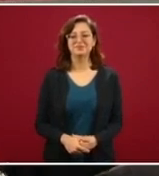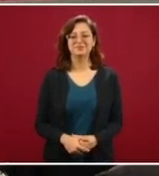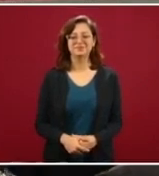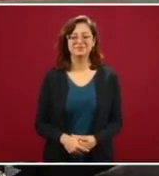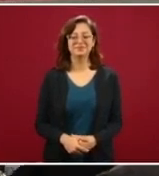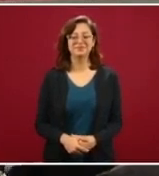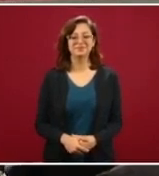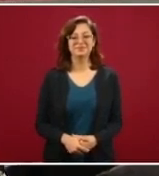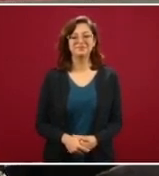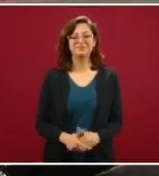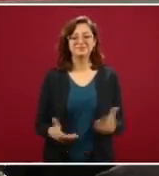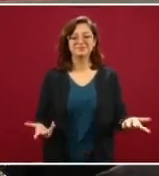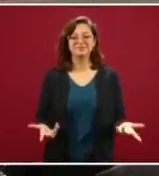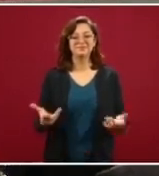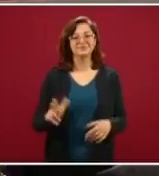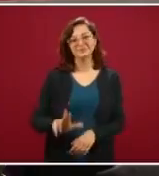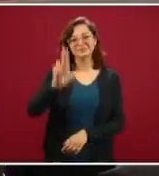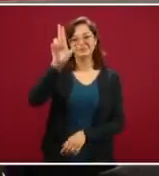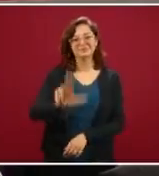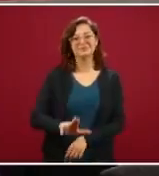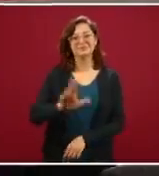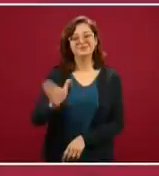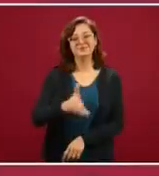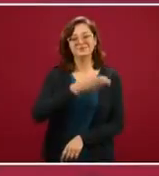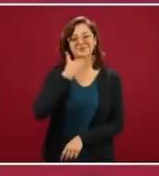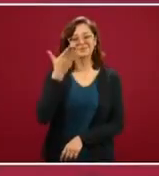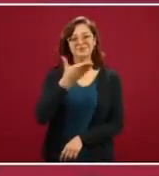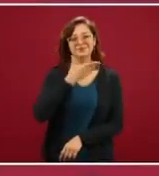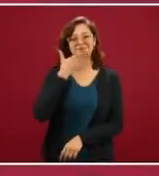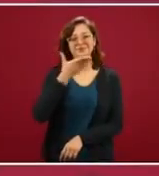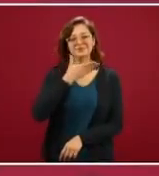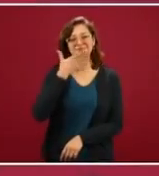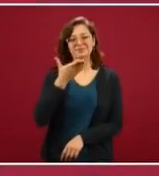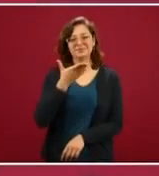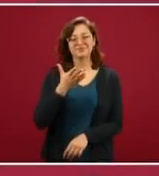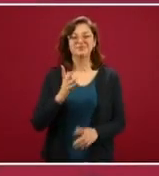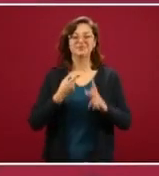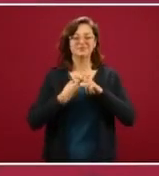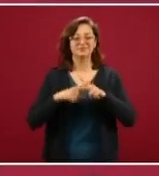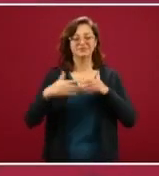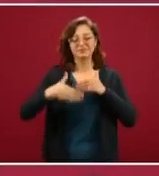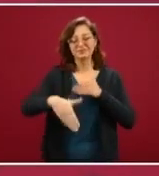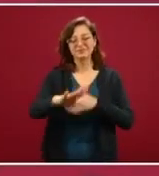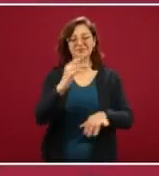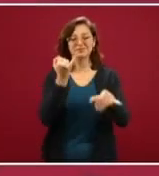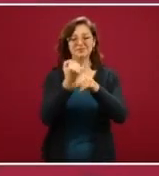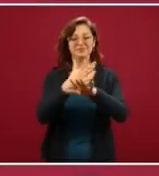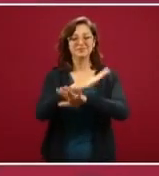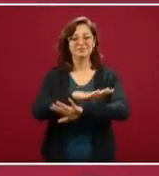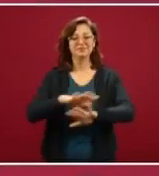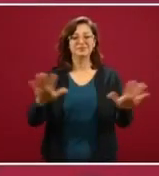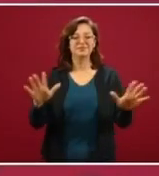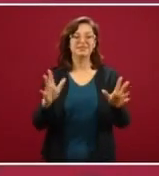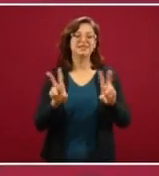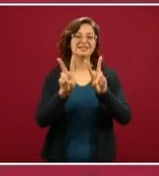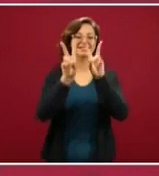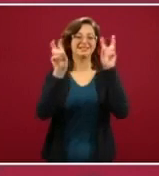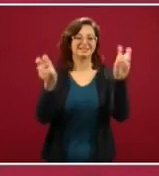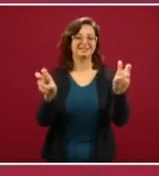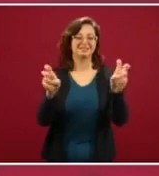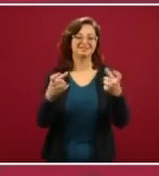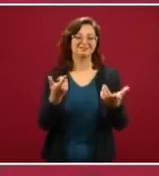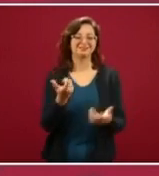Bueno, pues como todos los martes vamos a informar sobre el pulso de la